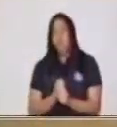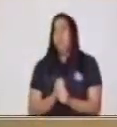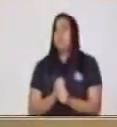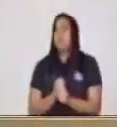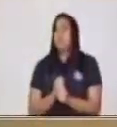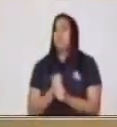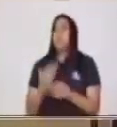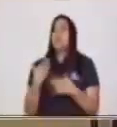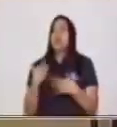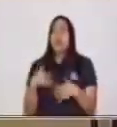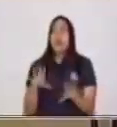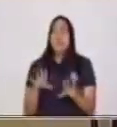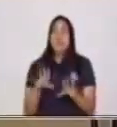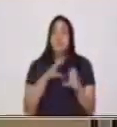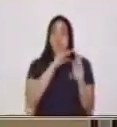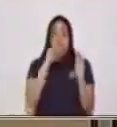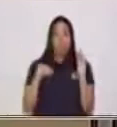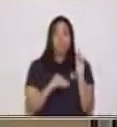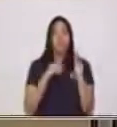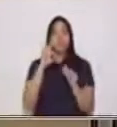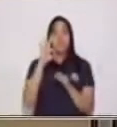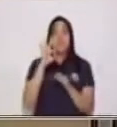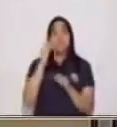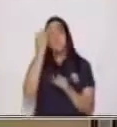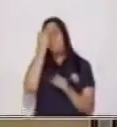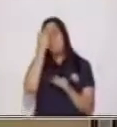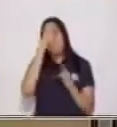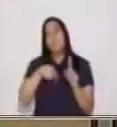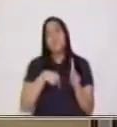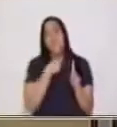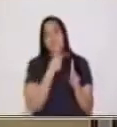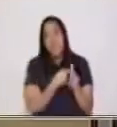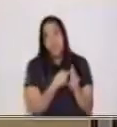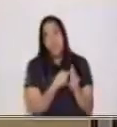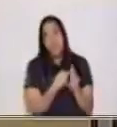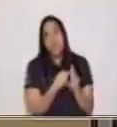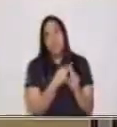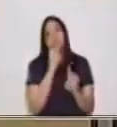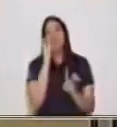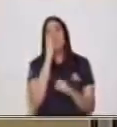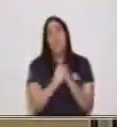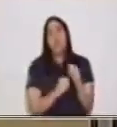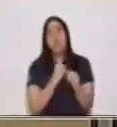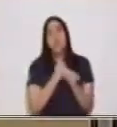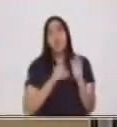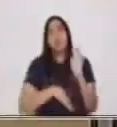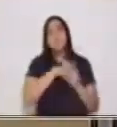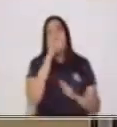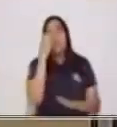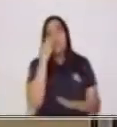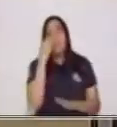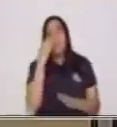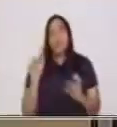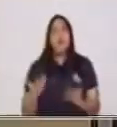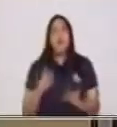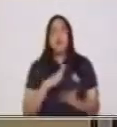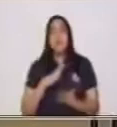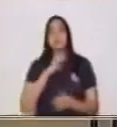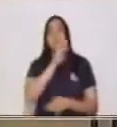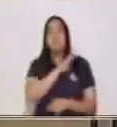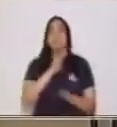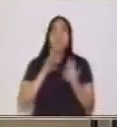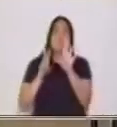De la ecuación 3 sabemos que si le sumamos un año más a la edad de la mamá, tenemos 37.